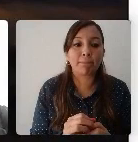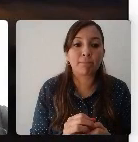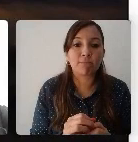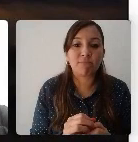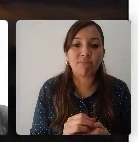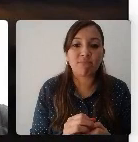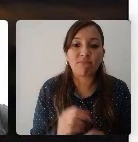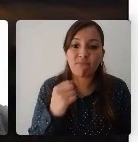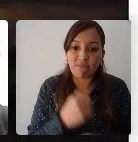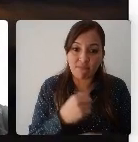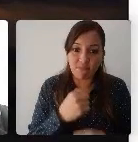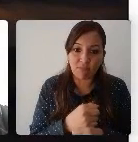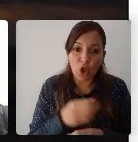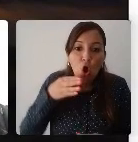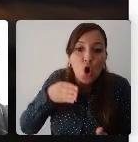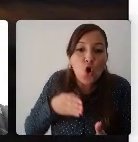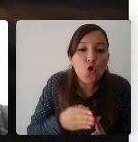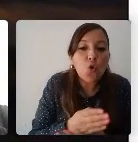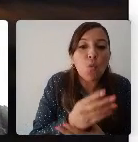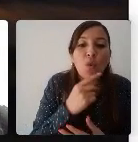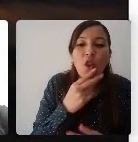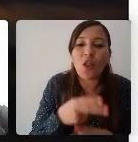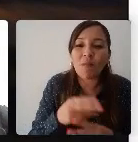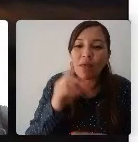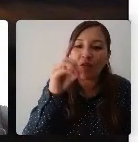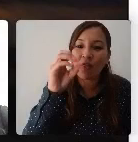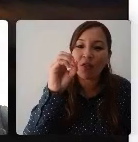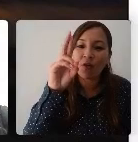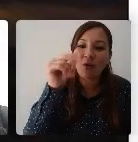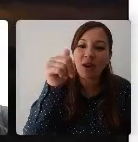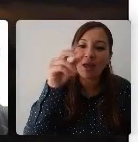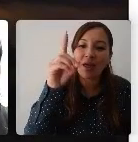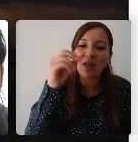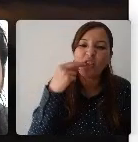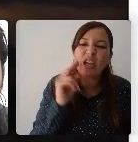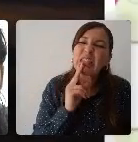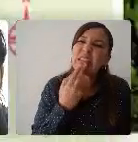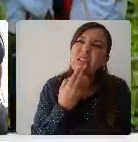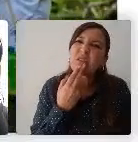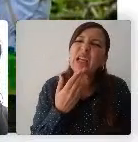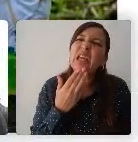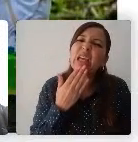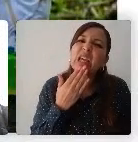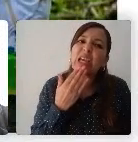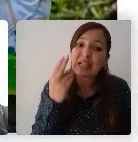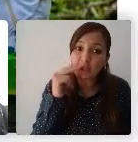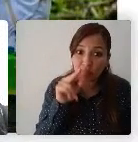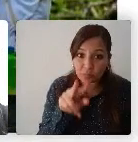emprendimiento de Rumbo al Dorado, ¿no? Que reúne una serie de emprendedores que tiene una oferta muy, muy